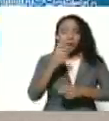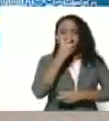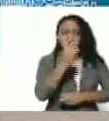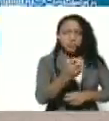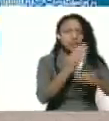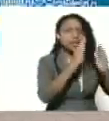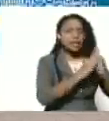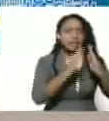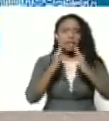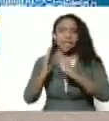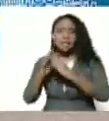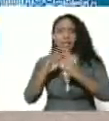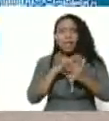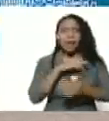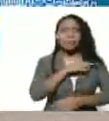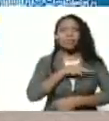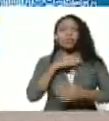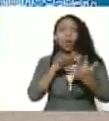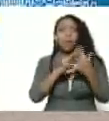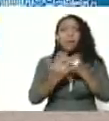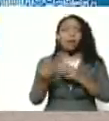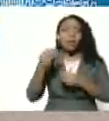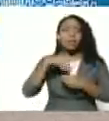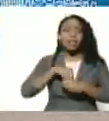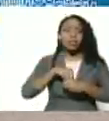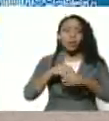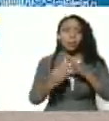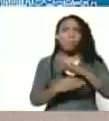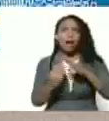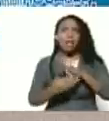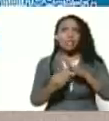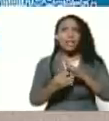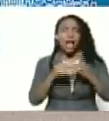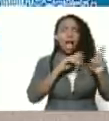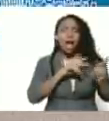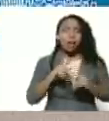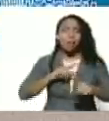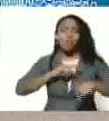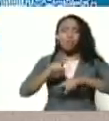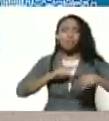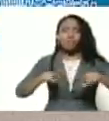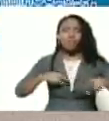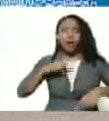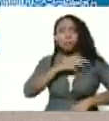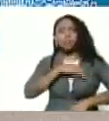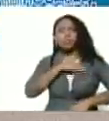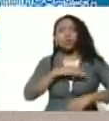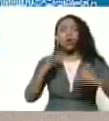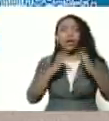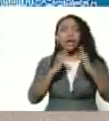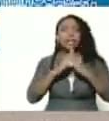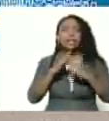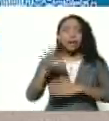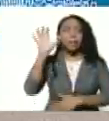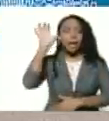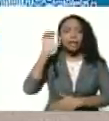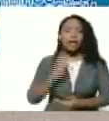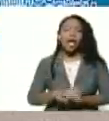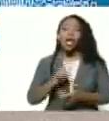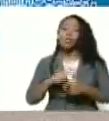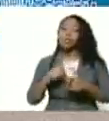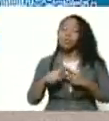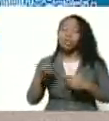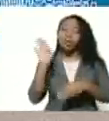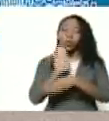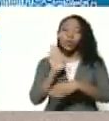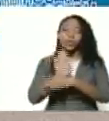se hace de la misión Barrio Adentro en base al plan coordinado con la gran misión Hogares de la Patria. Entonces es